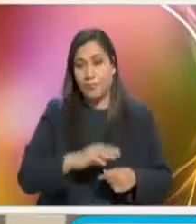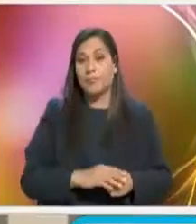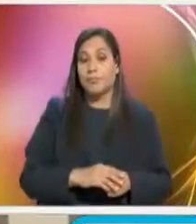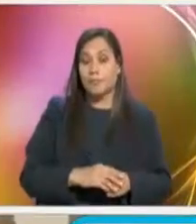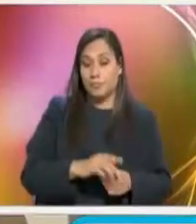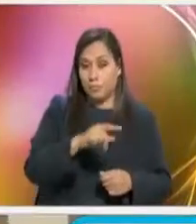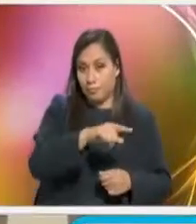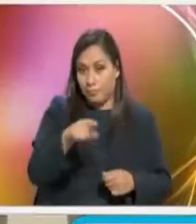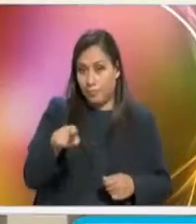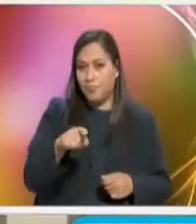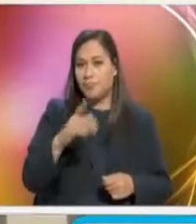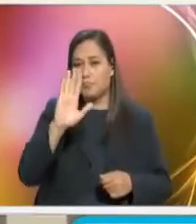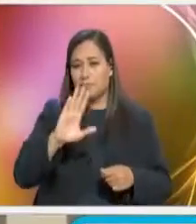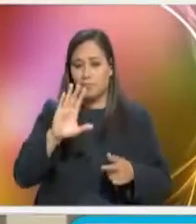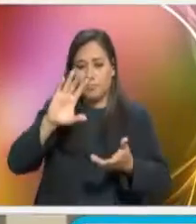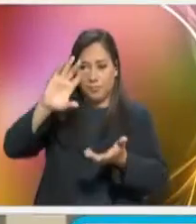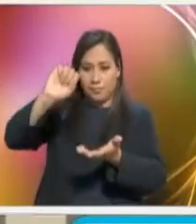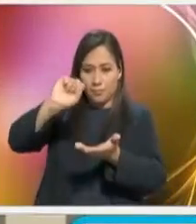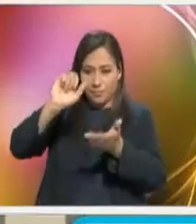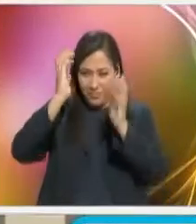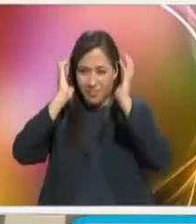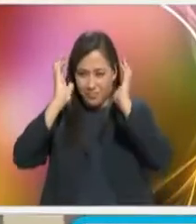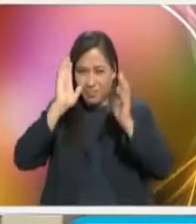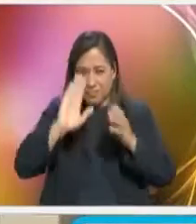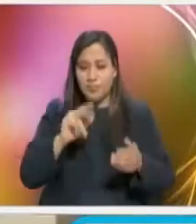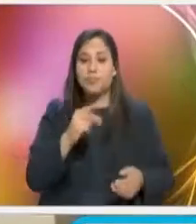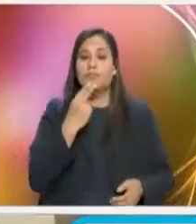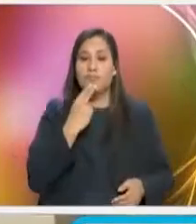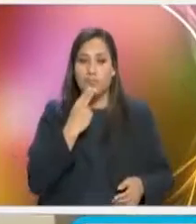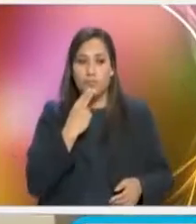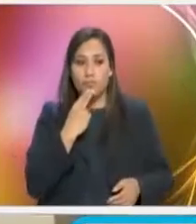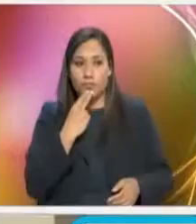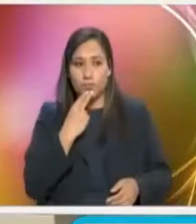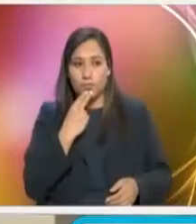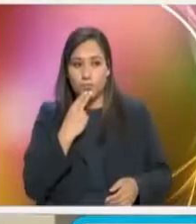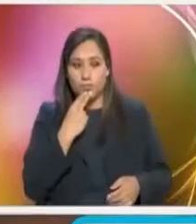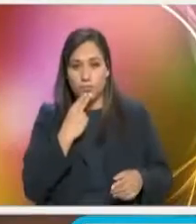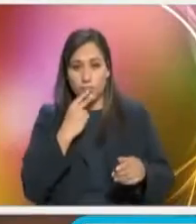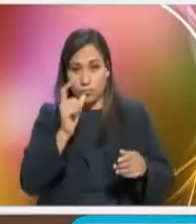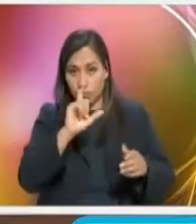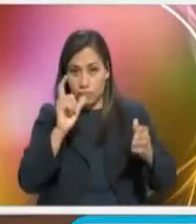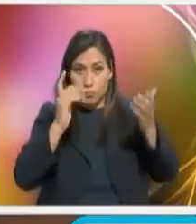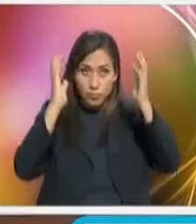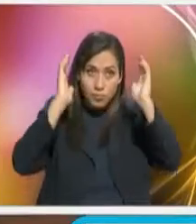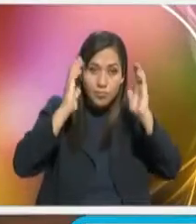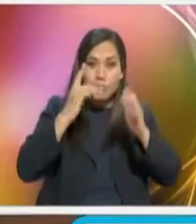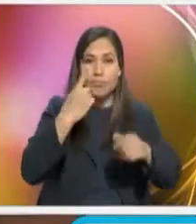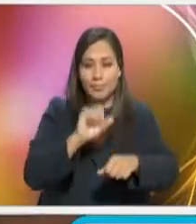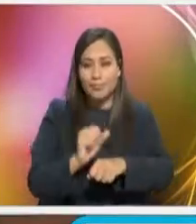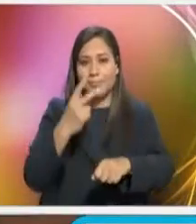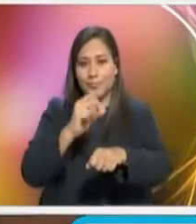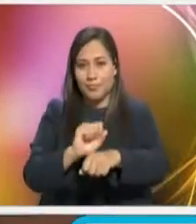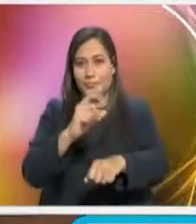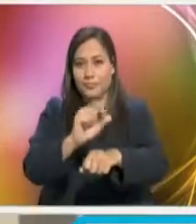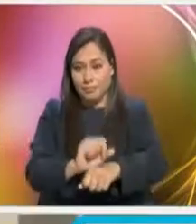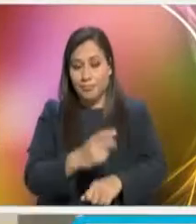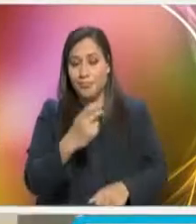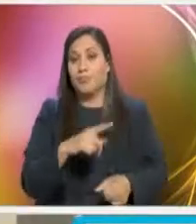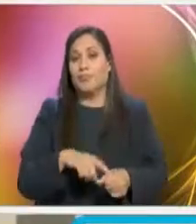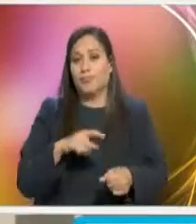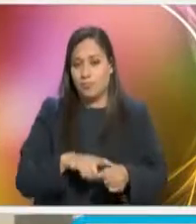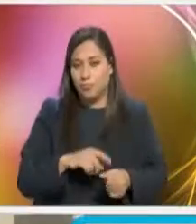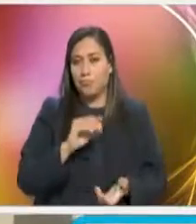tienen una especie como de shampoo para estarlo utilizando después de cada lavada, cada semana, entonces eso va a ayudar a que el